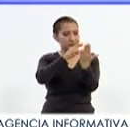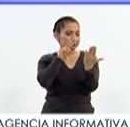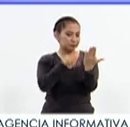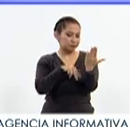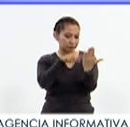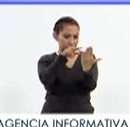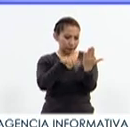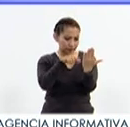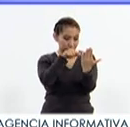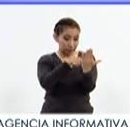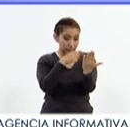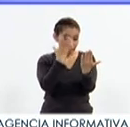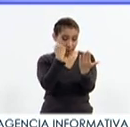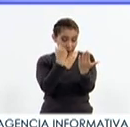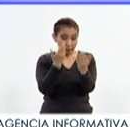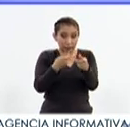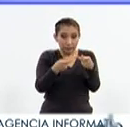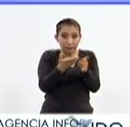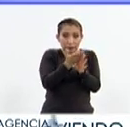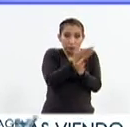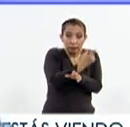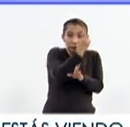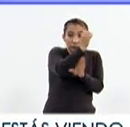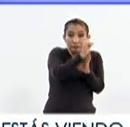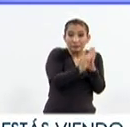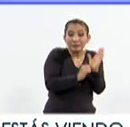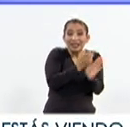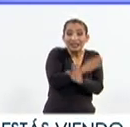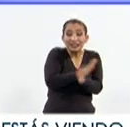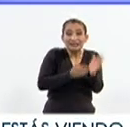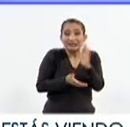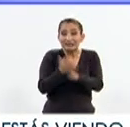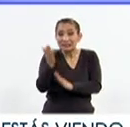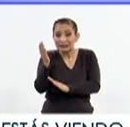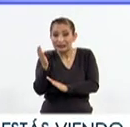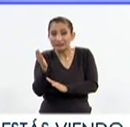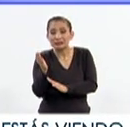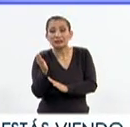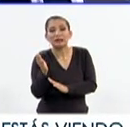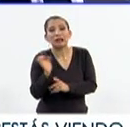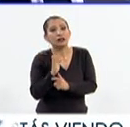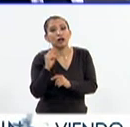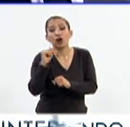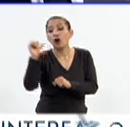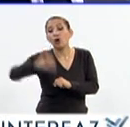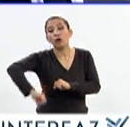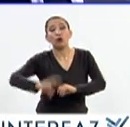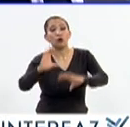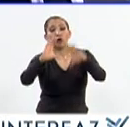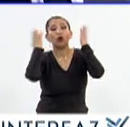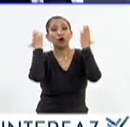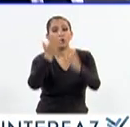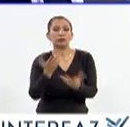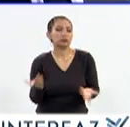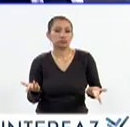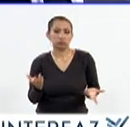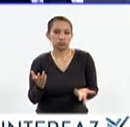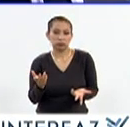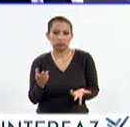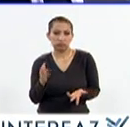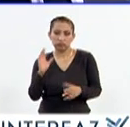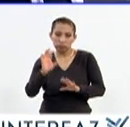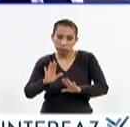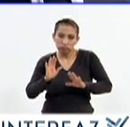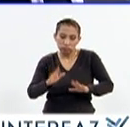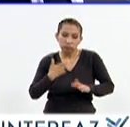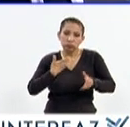y esa preparación se hace desde un semestre antes de irse. Correcto. Entonces no es de que uno o 2 meses antes, Sí, no. claro, O